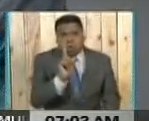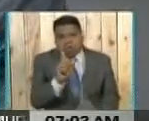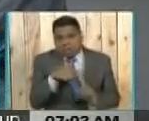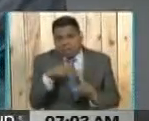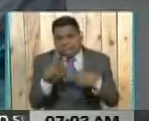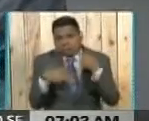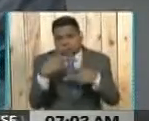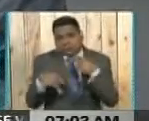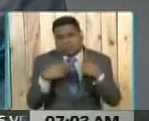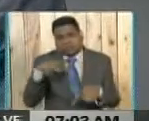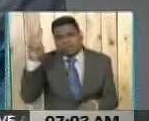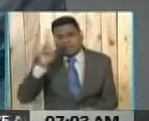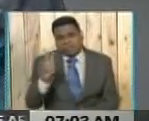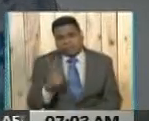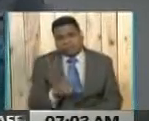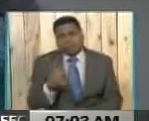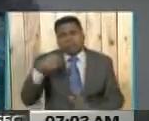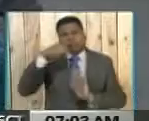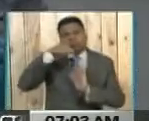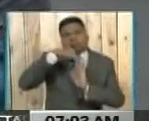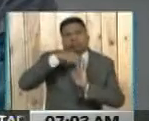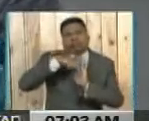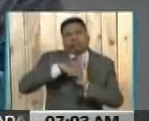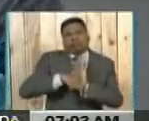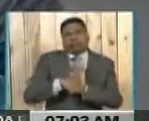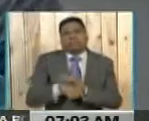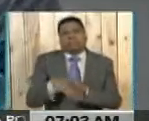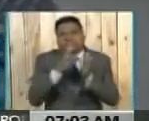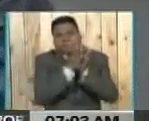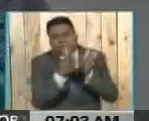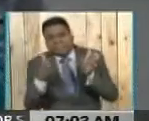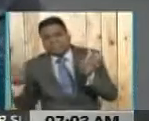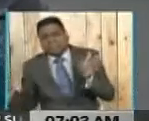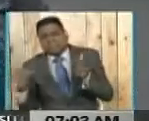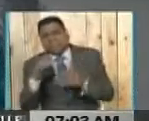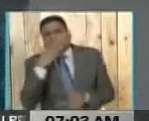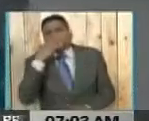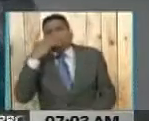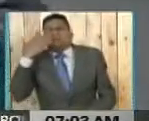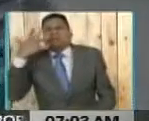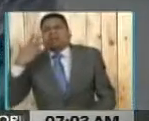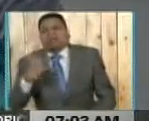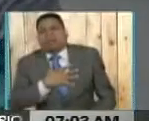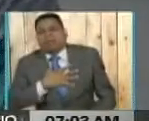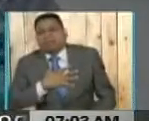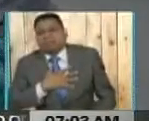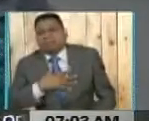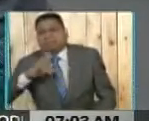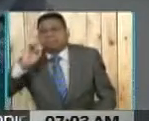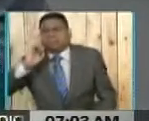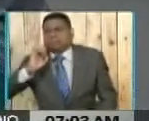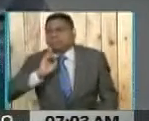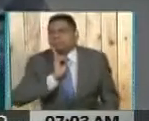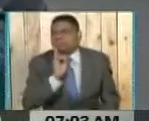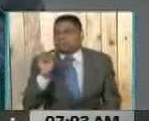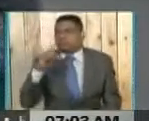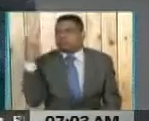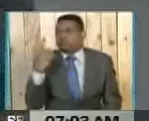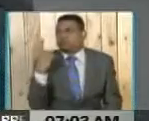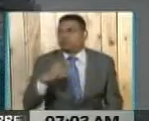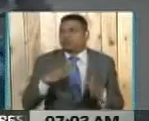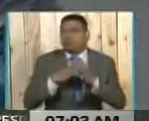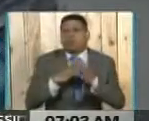venezolano es su profunda, bueno, a partir de la inspiración bolivariana, pero no solamente por eso, es un